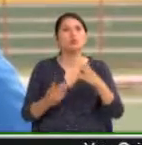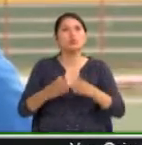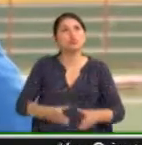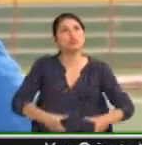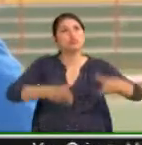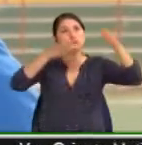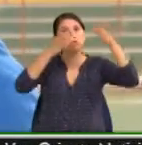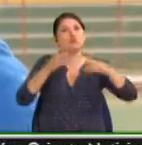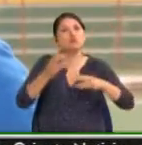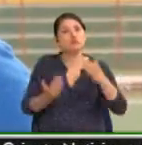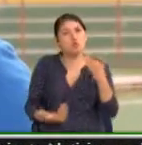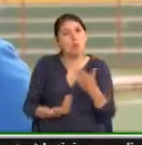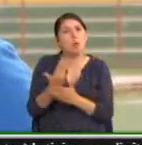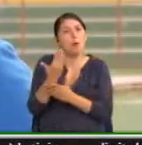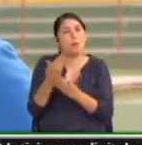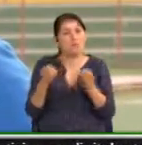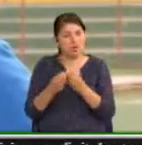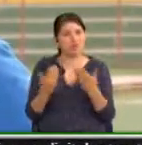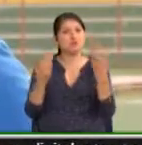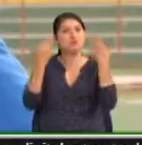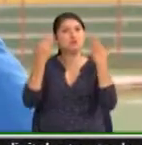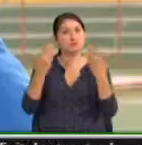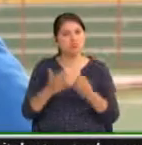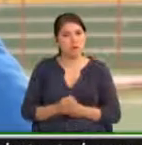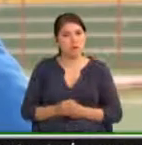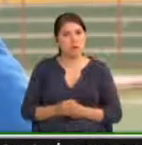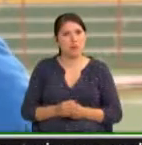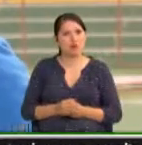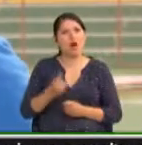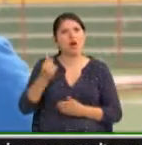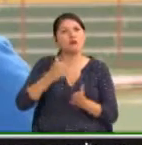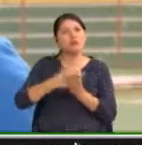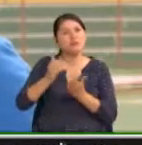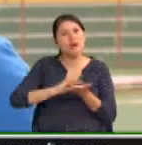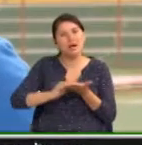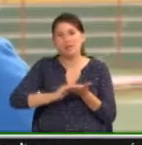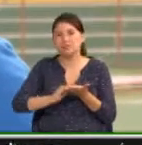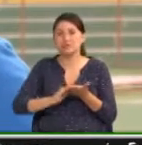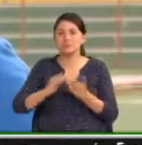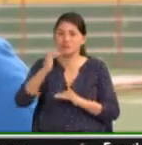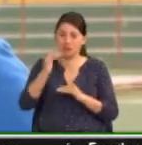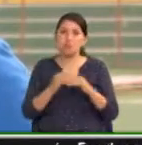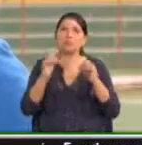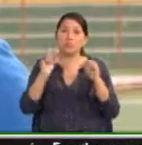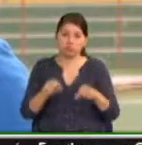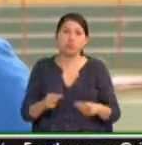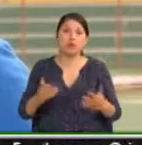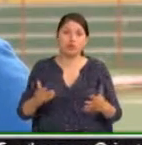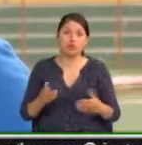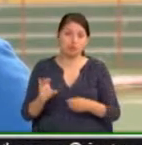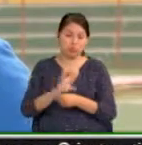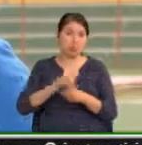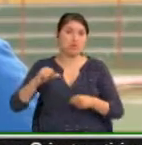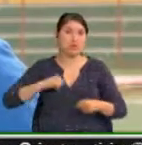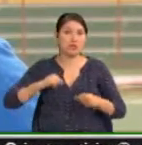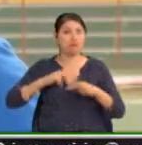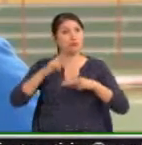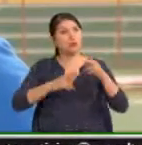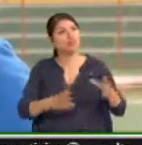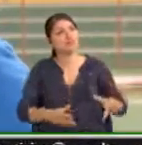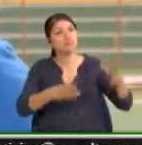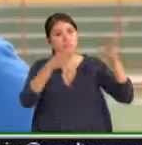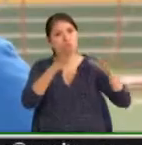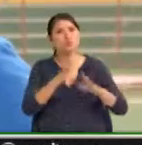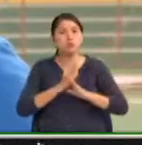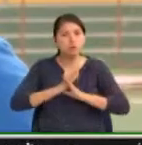una estructura más funcional, de menores costos de mantenimiento, que le permita pues a la ciudad tener una estructura que